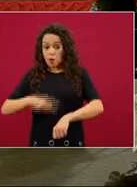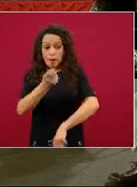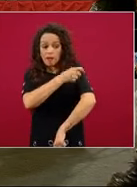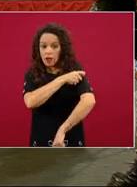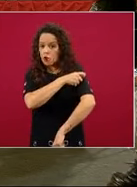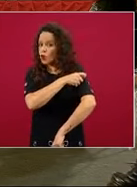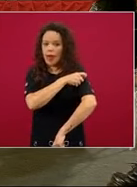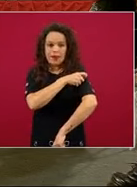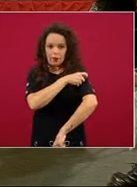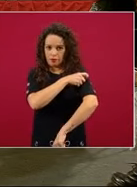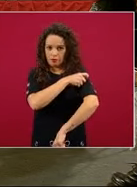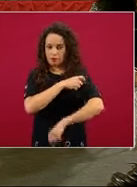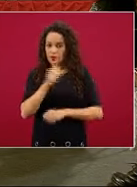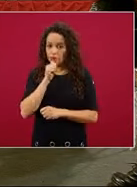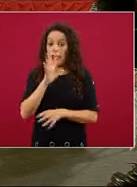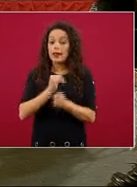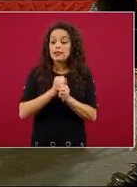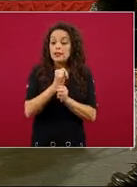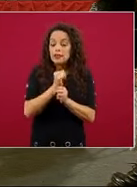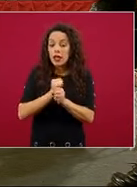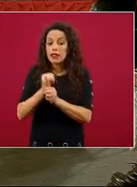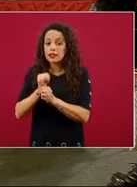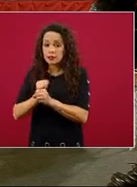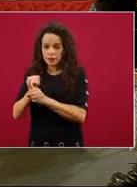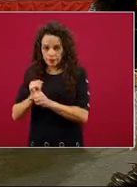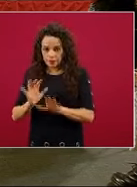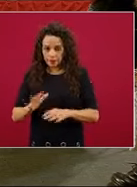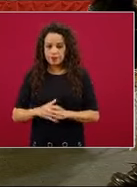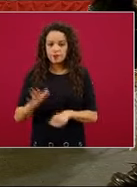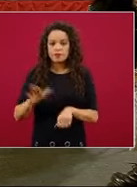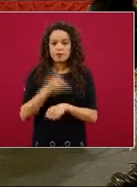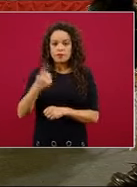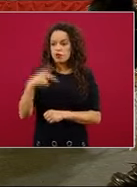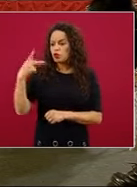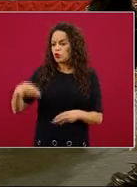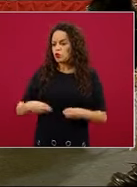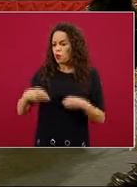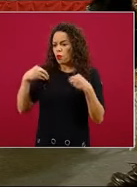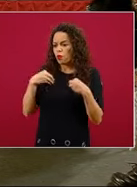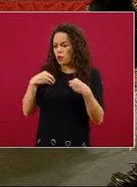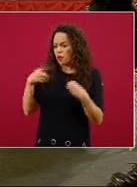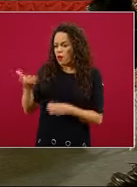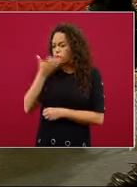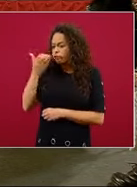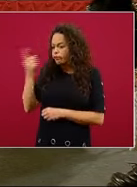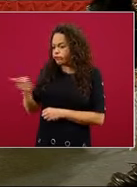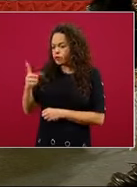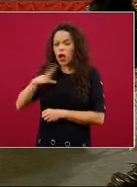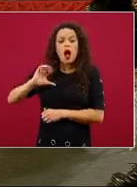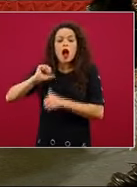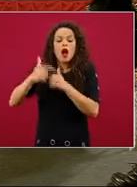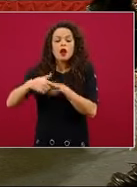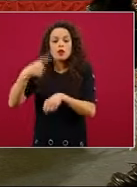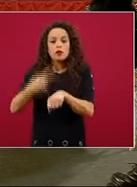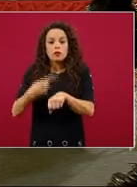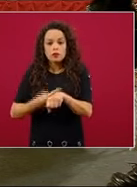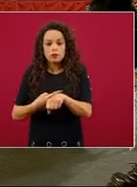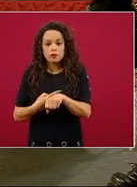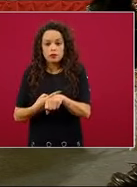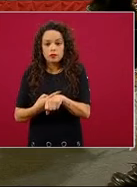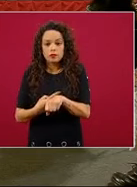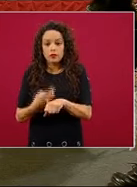que las personas puedan tener ciertos eventos de enfermedad en su vida convencional, y esto puede